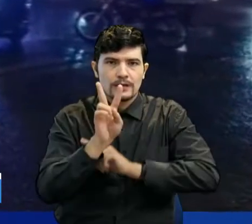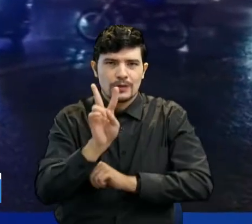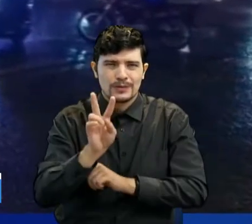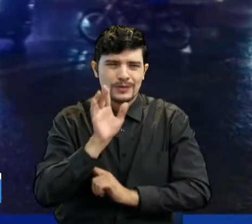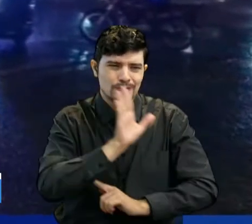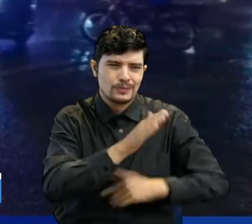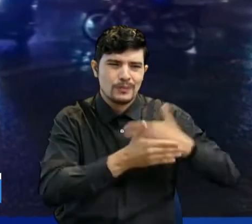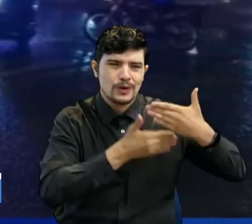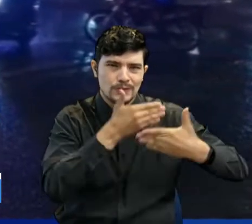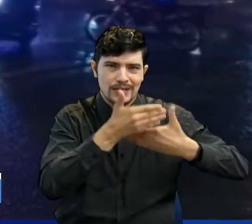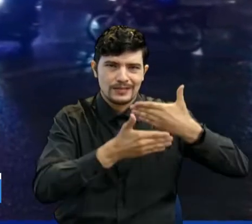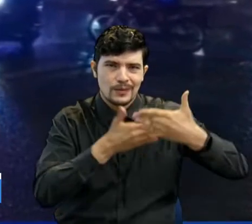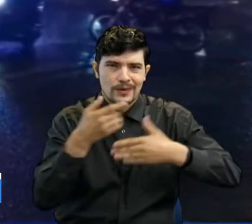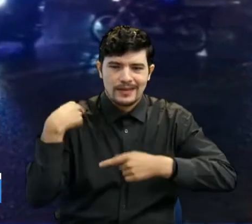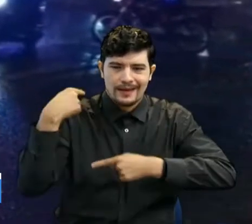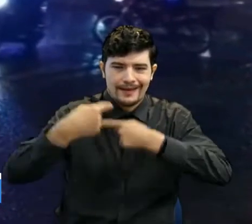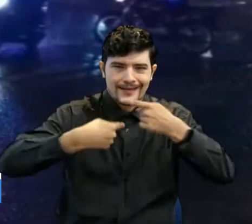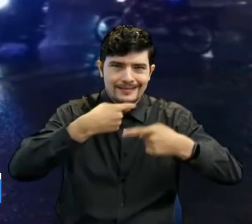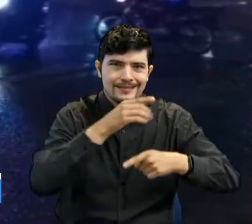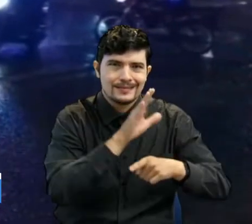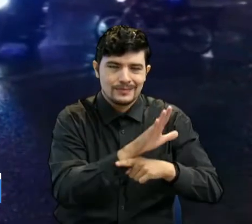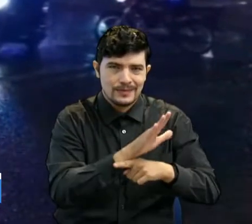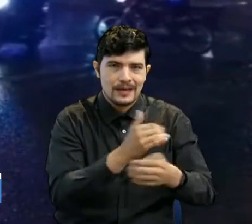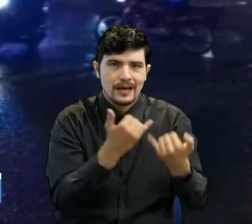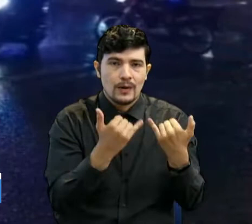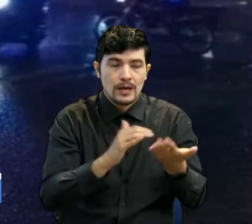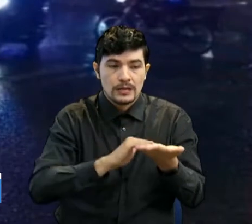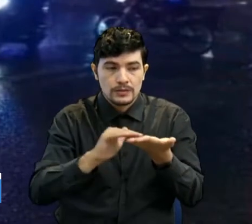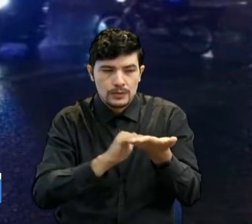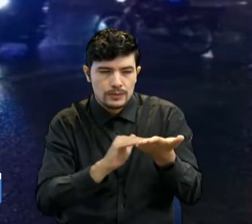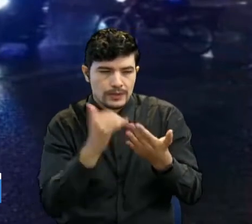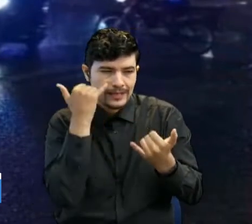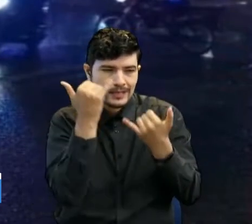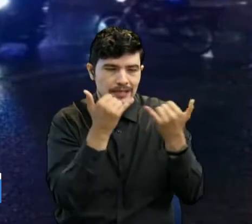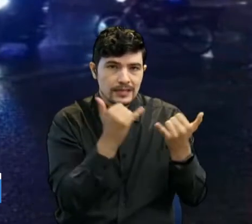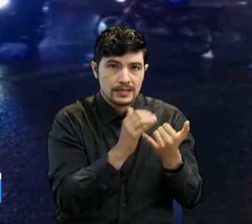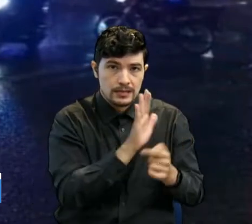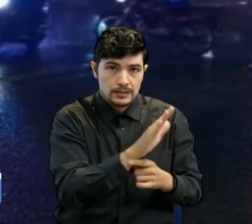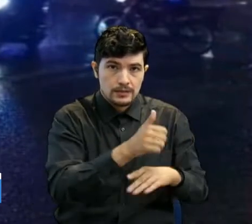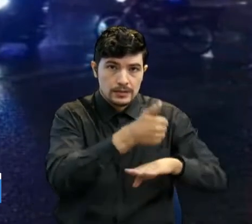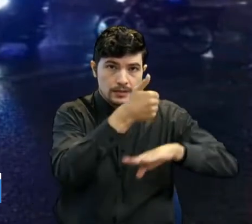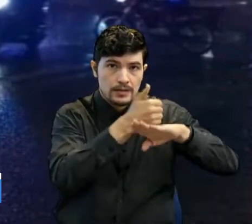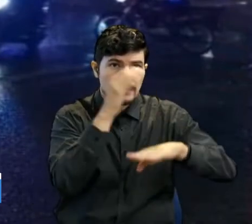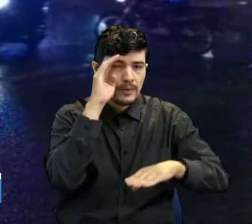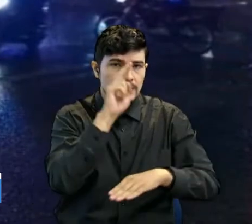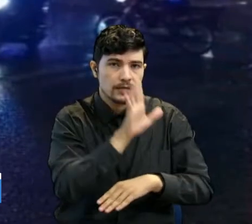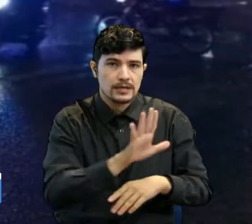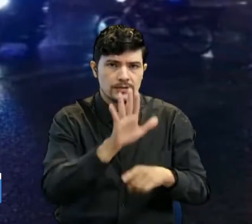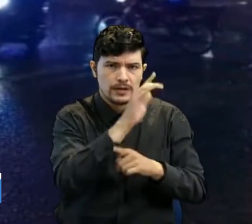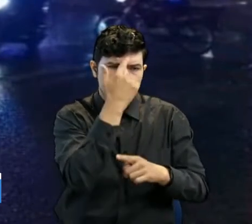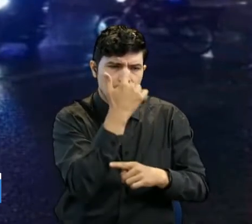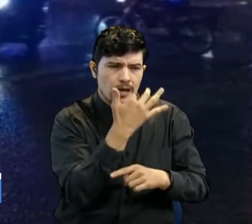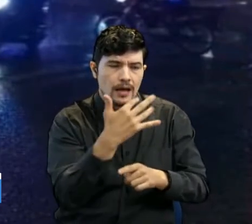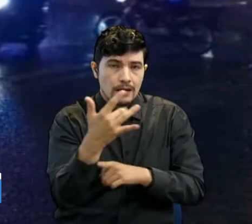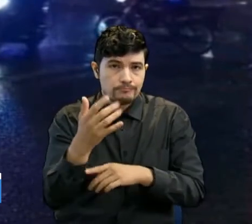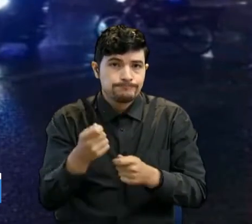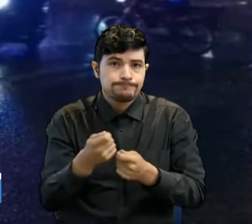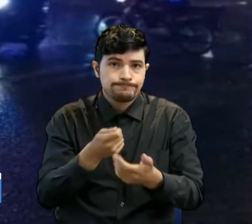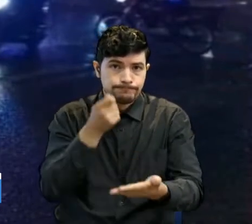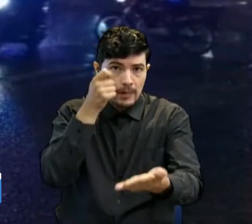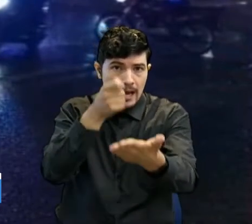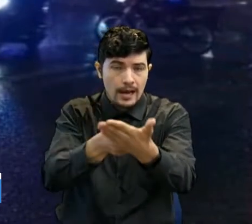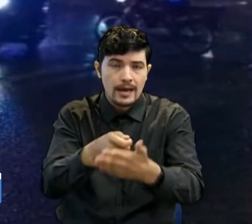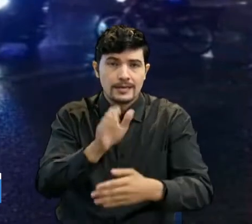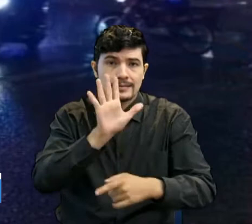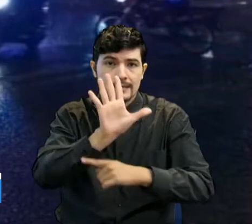propiedad para el esclarecimiento del crimen las autoridades de santa marta han dado a conocer sobre la recompensa de 5 millones de pesos que